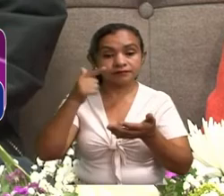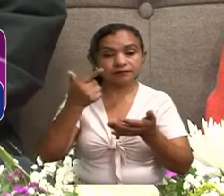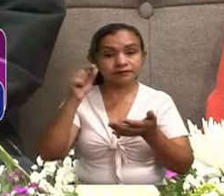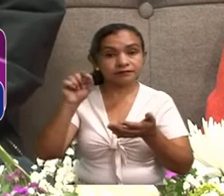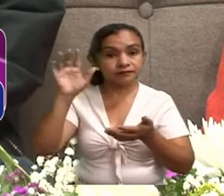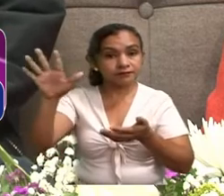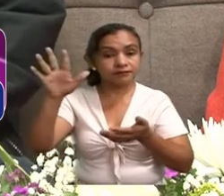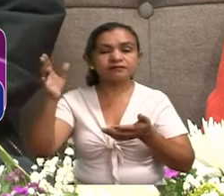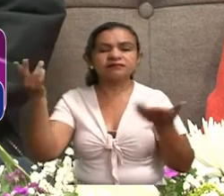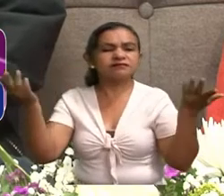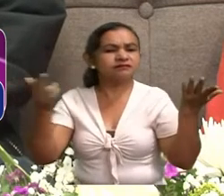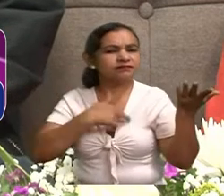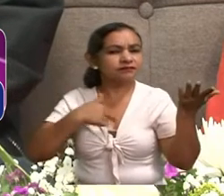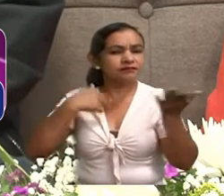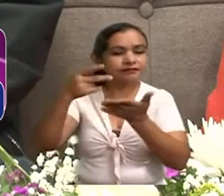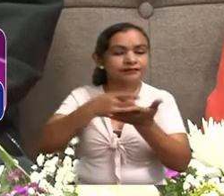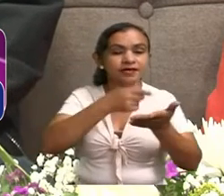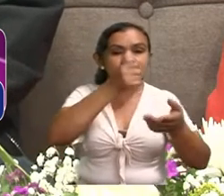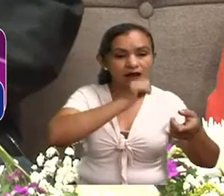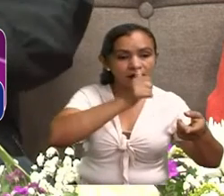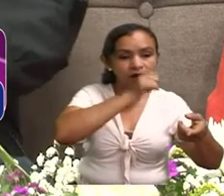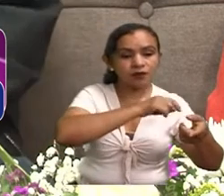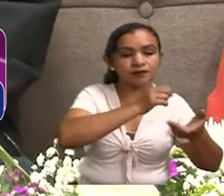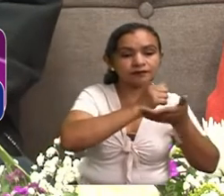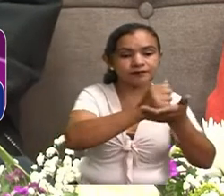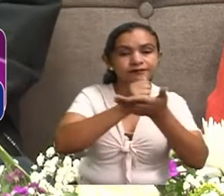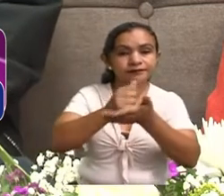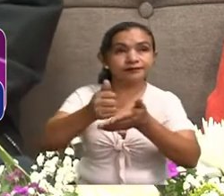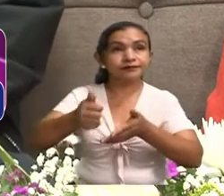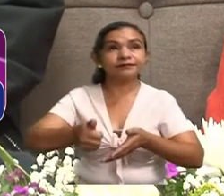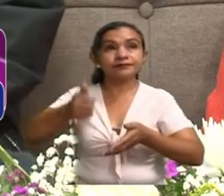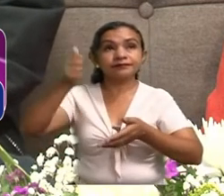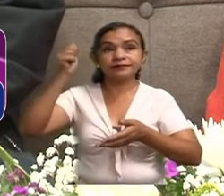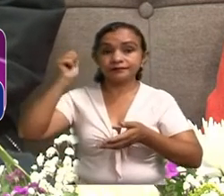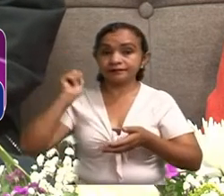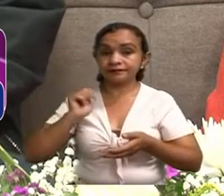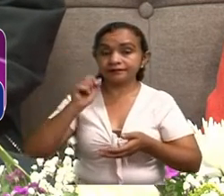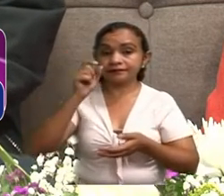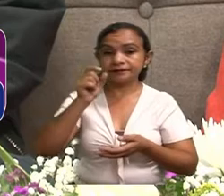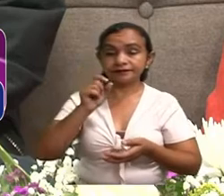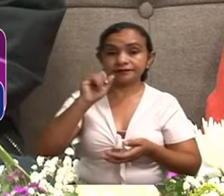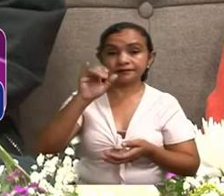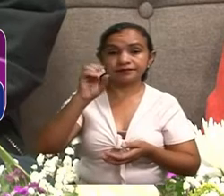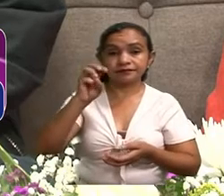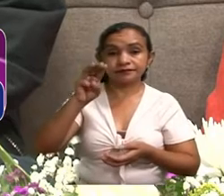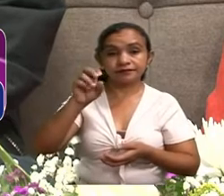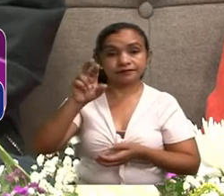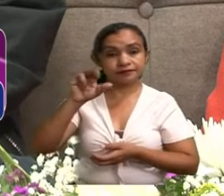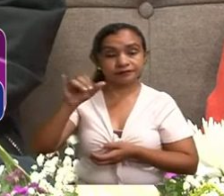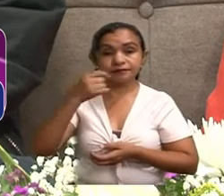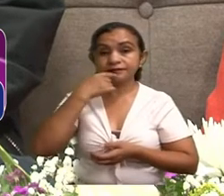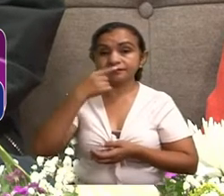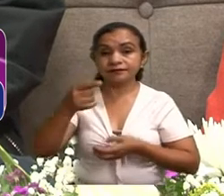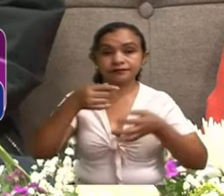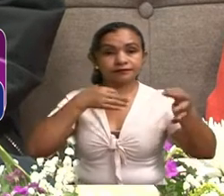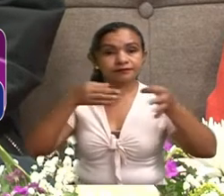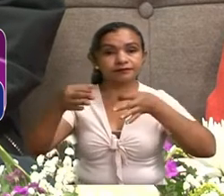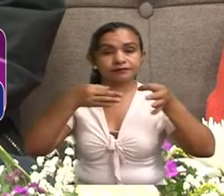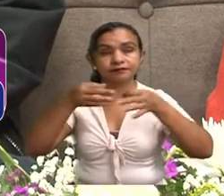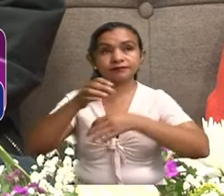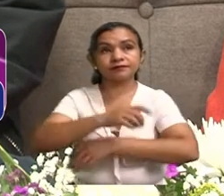gobiernos municipales hacen lo suyo. Ayer casualmente la compañera Guiomar Irías estaba dando a conocer que en los